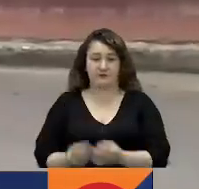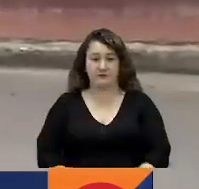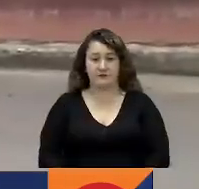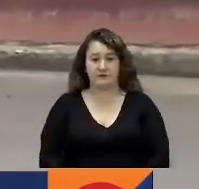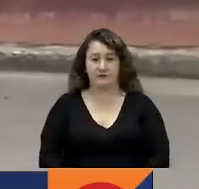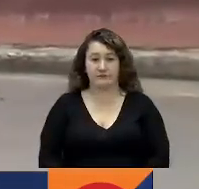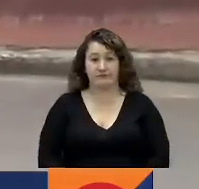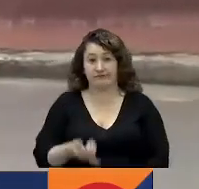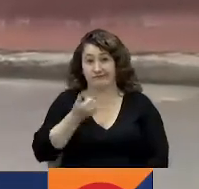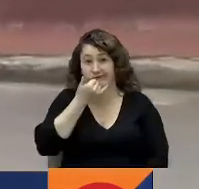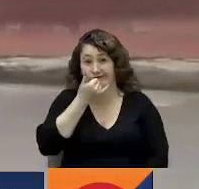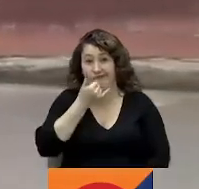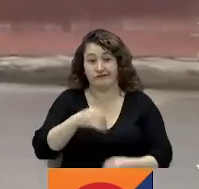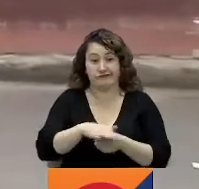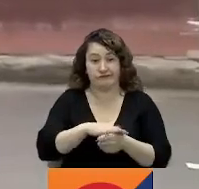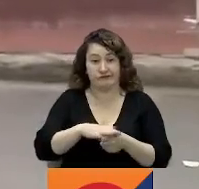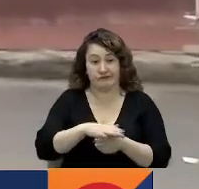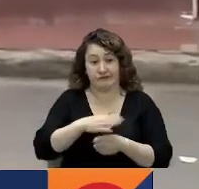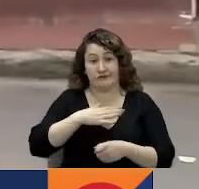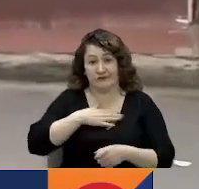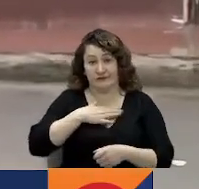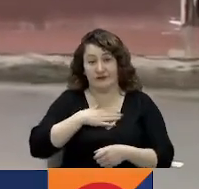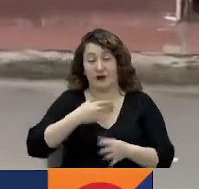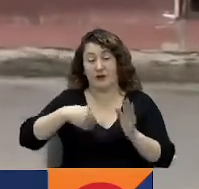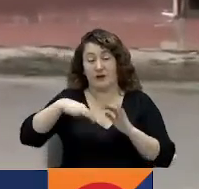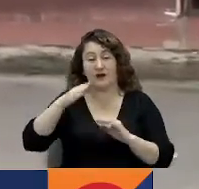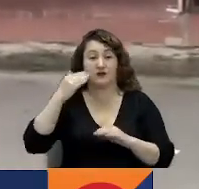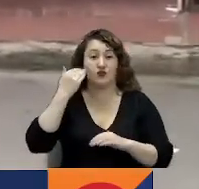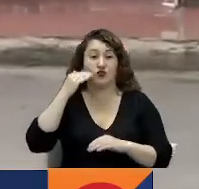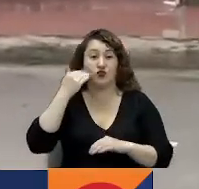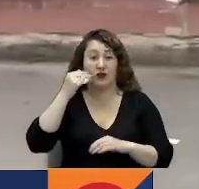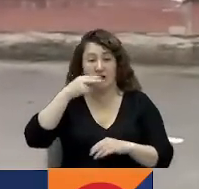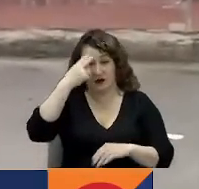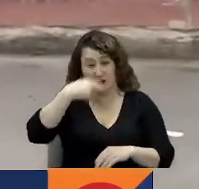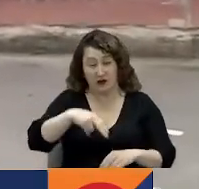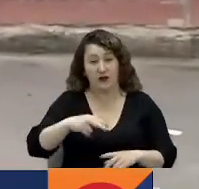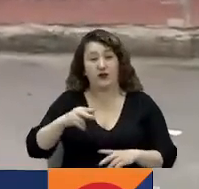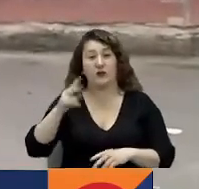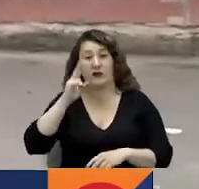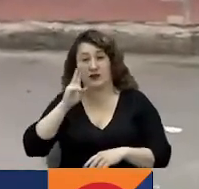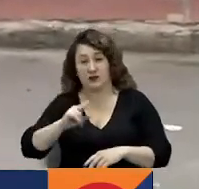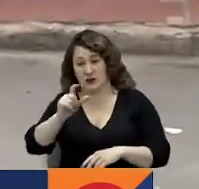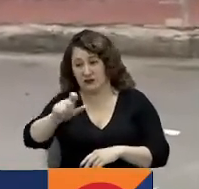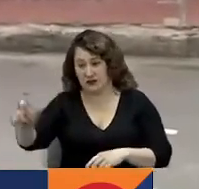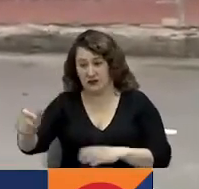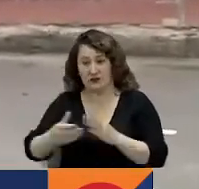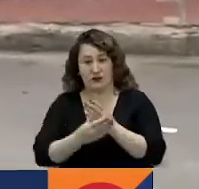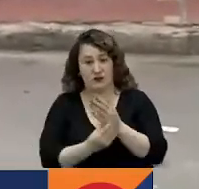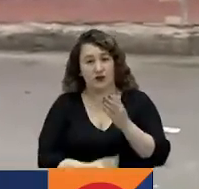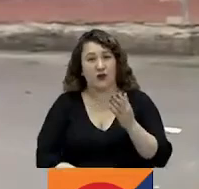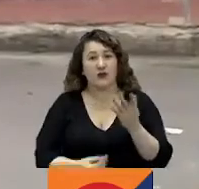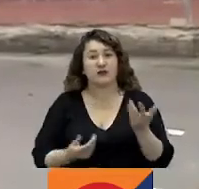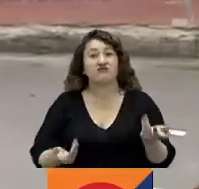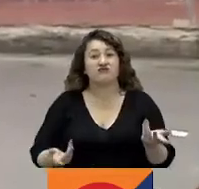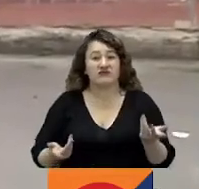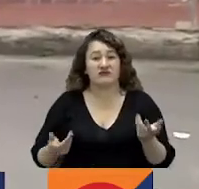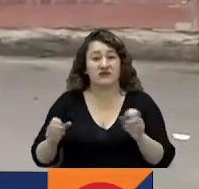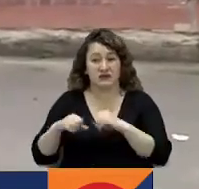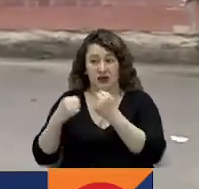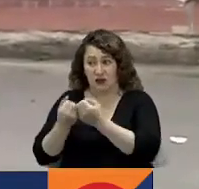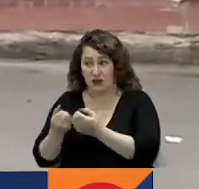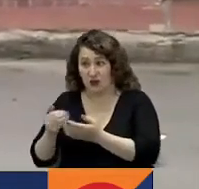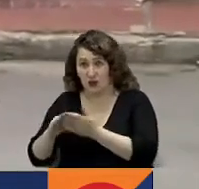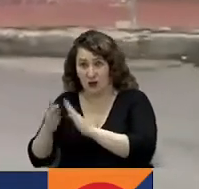¿Qué pasa? Mi barrio se compone de mucha madre cabeza de familia, gente desplazada, venezolanos, y hay mucha pobreza. Entonces, ¿para dónde corre la gente si los salones comunales están